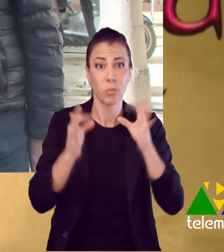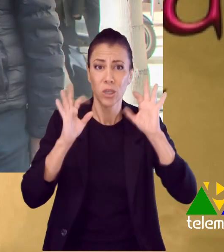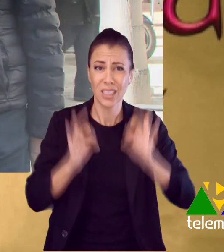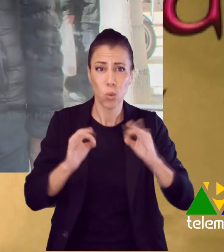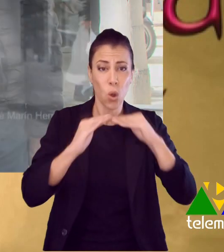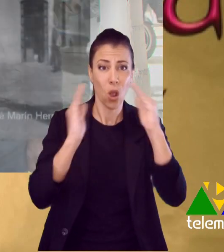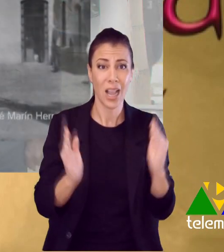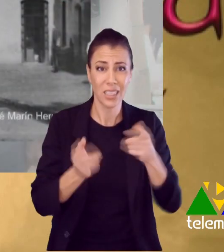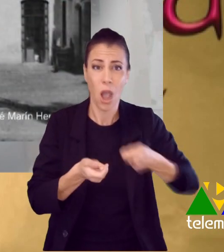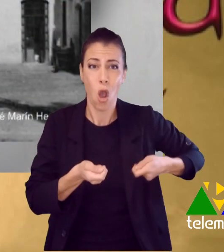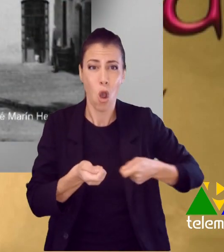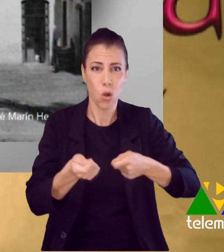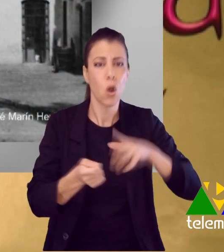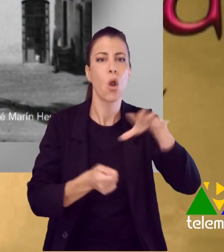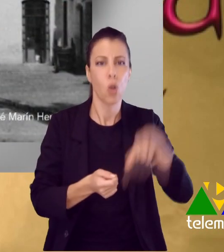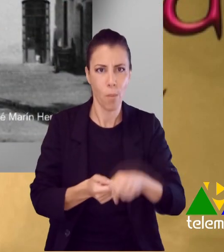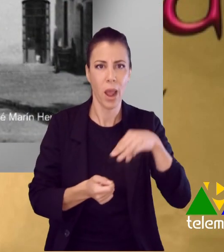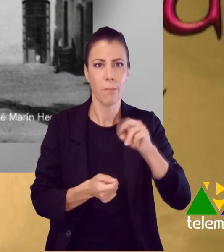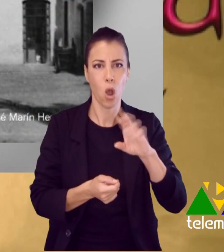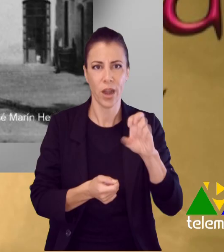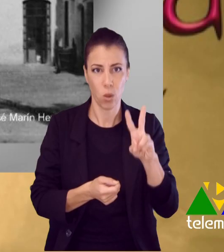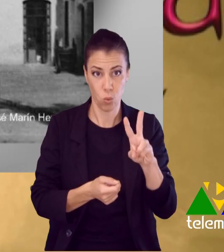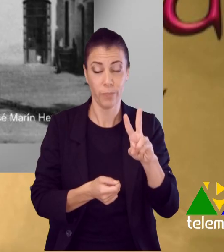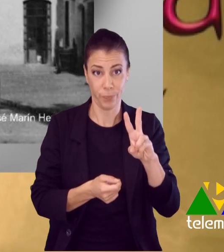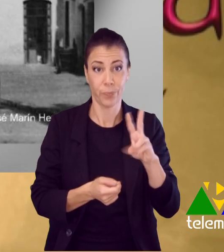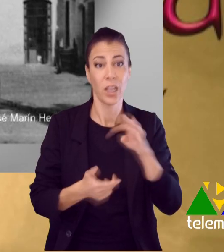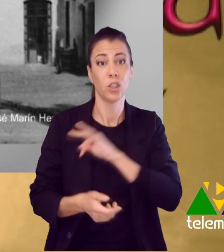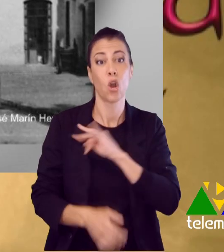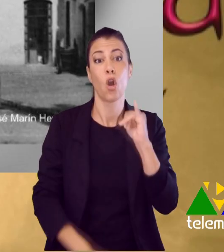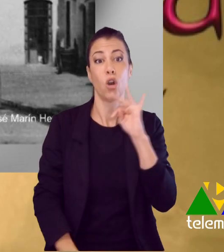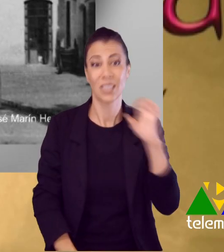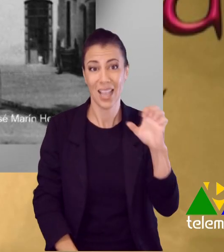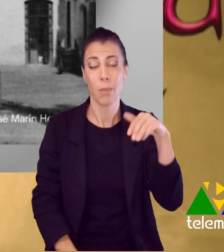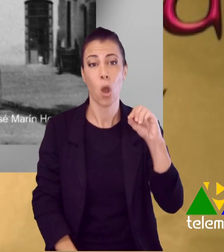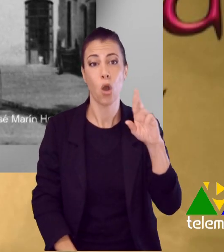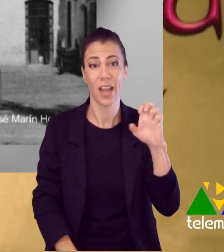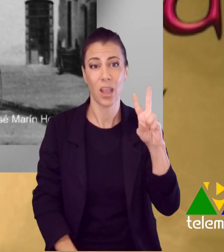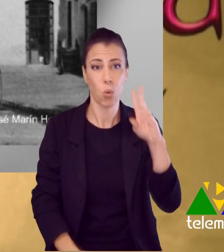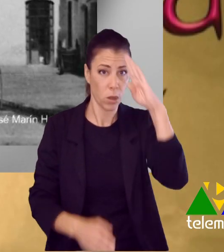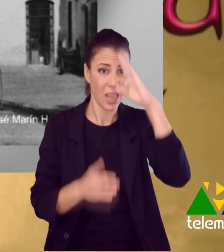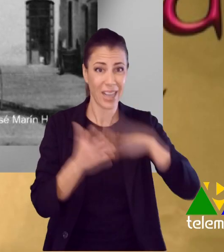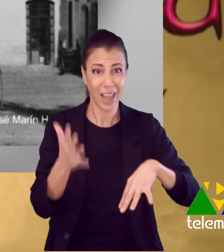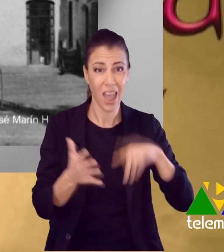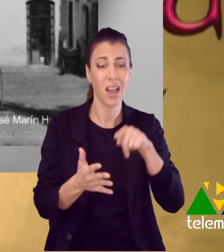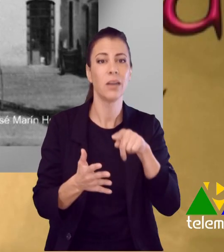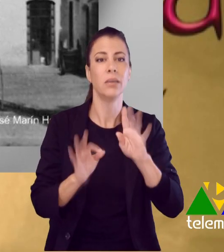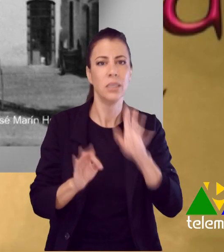del horno, la compra Moré, don José Moré, catalán, a finales del siglo XVIII para